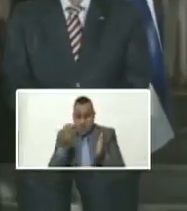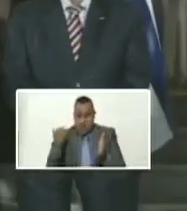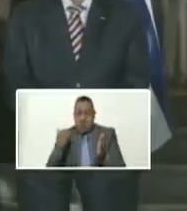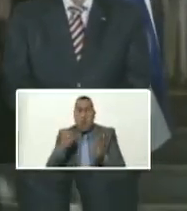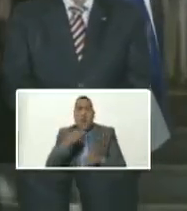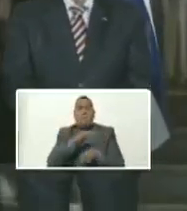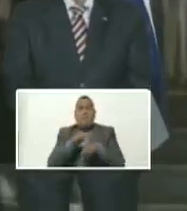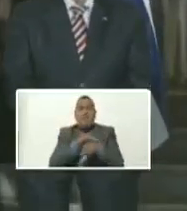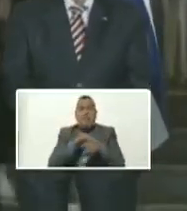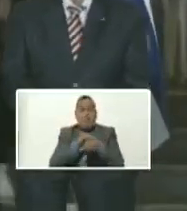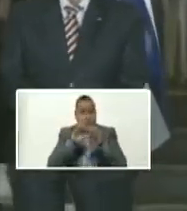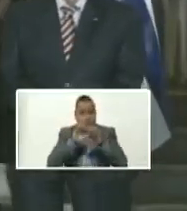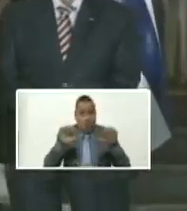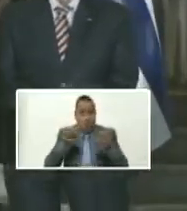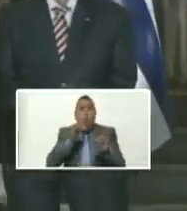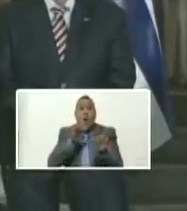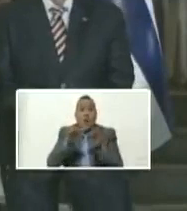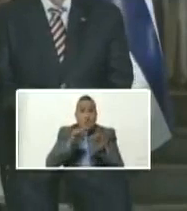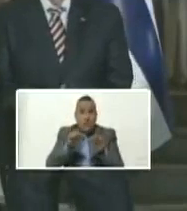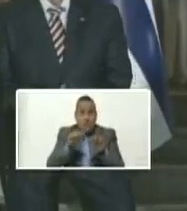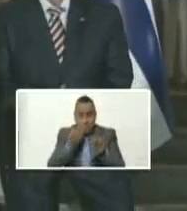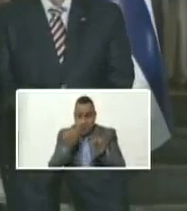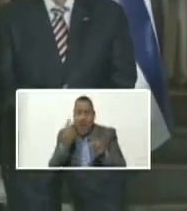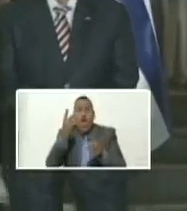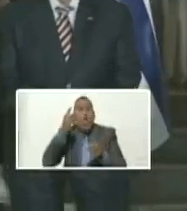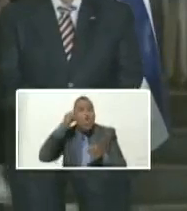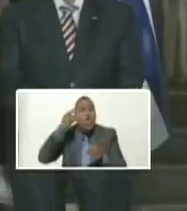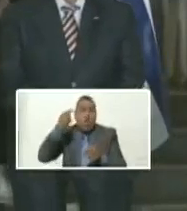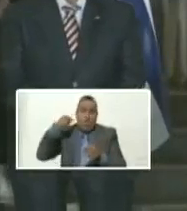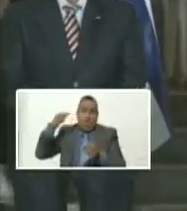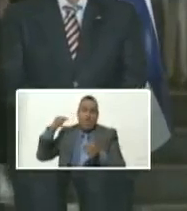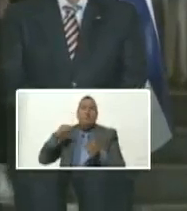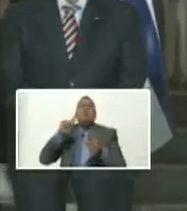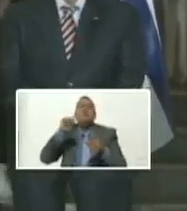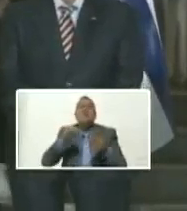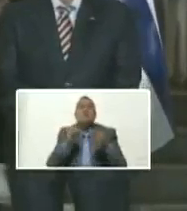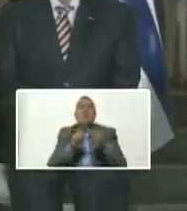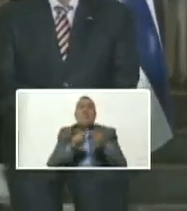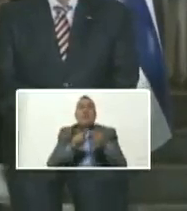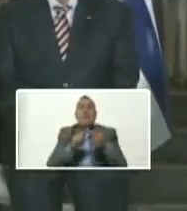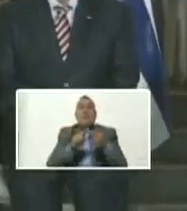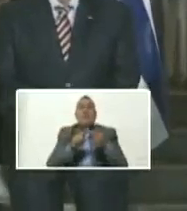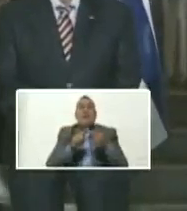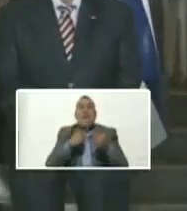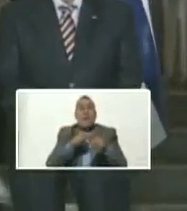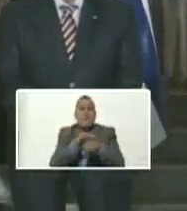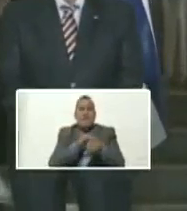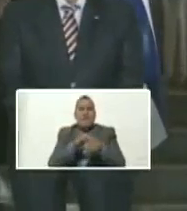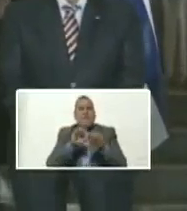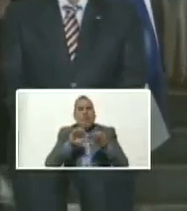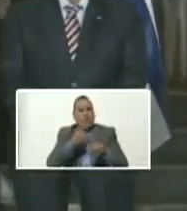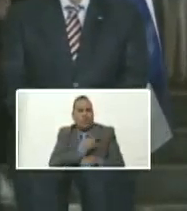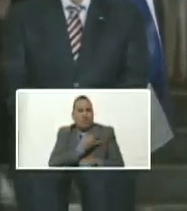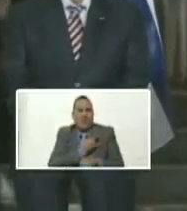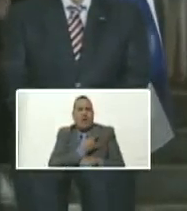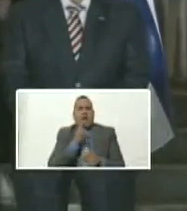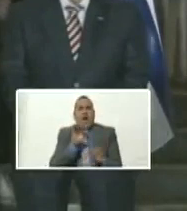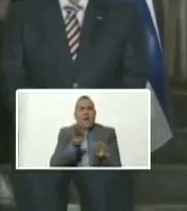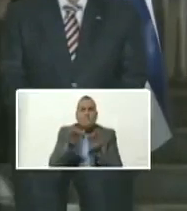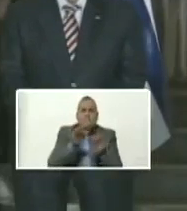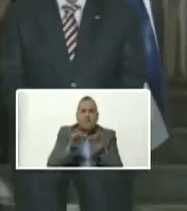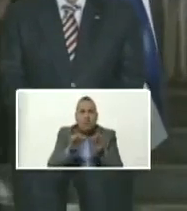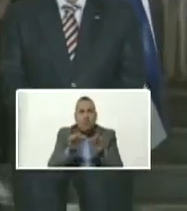Yelitza Santaella y la ministra Tibisay Lucena han estado explicando en las redes sociales,